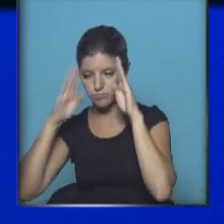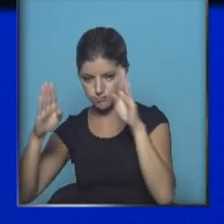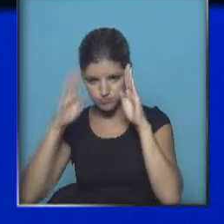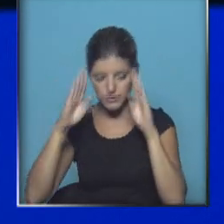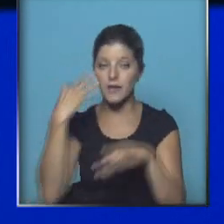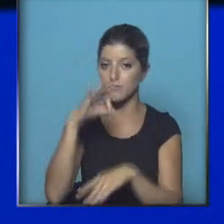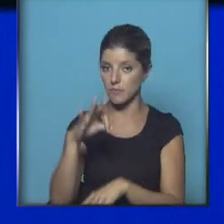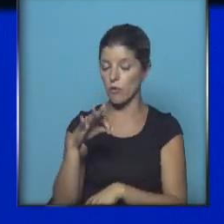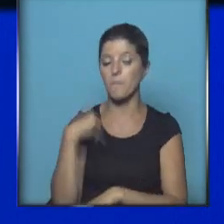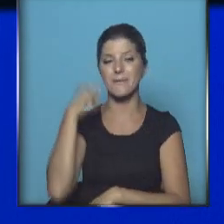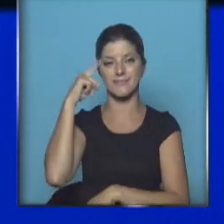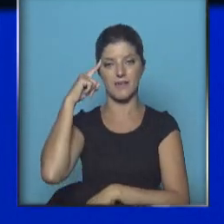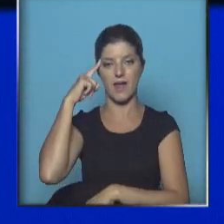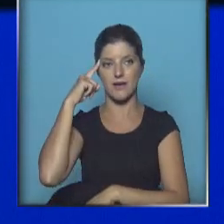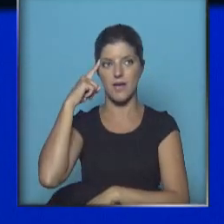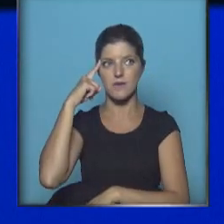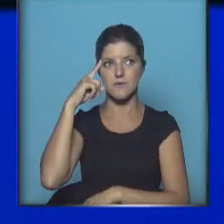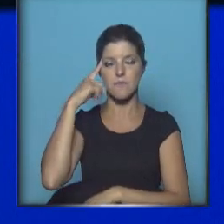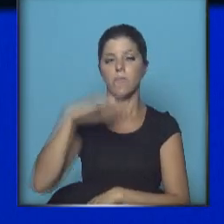puede ser ingenuo en este sentido,